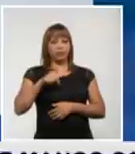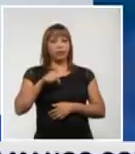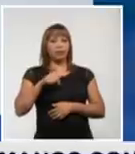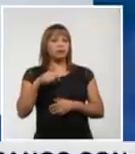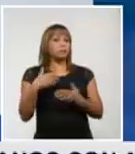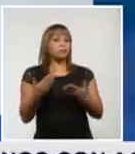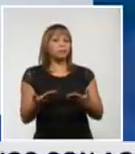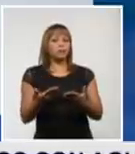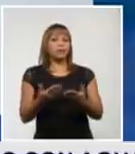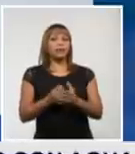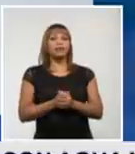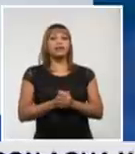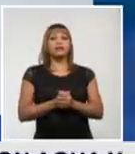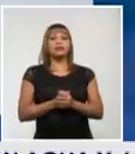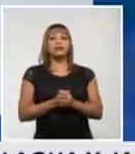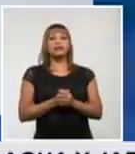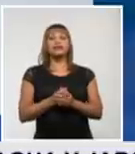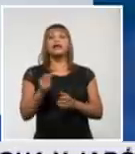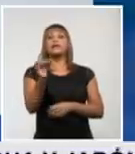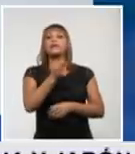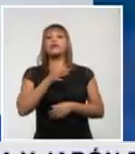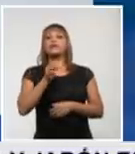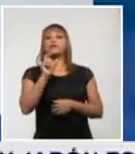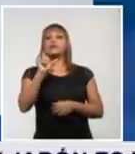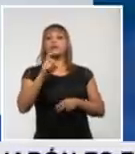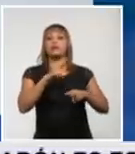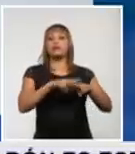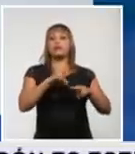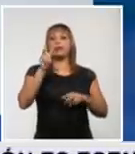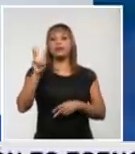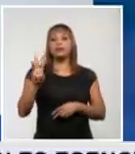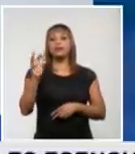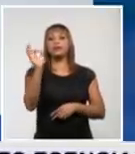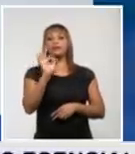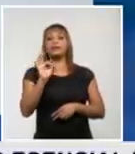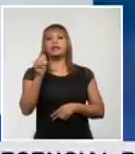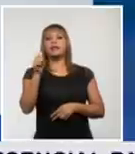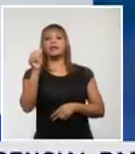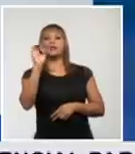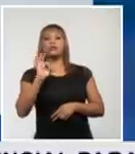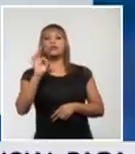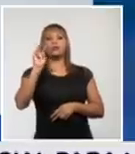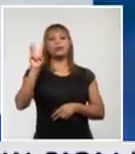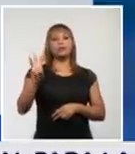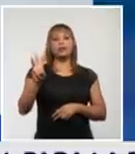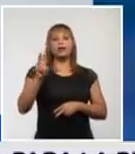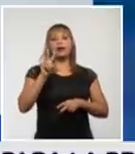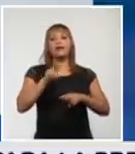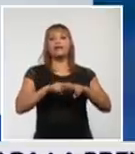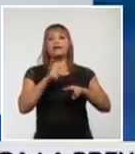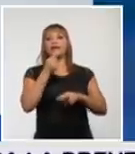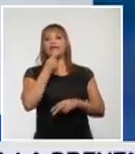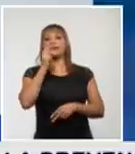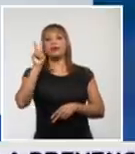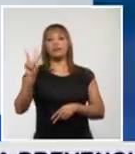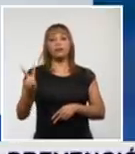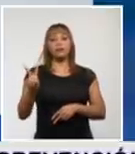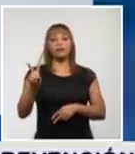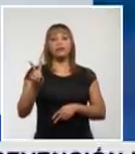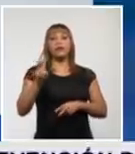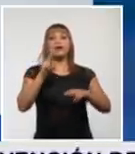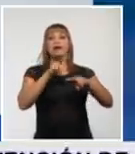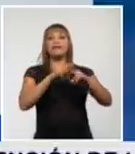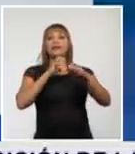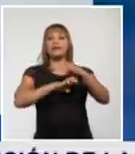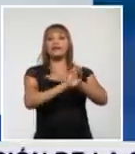pues son de Centro Habana 3, de 10 de octubre 3, de Habana de Vieja 2, de Habana del Este